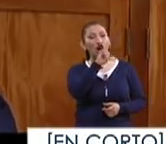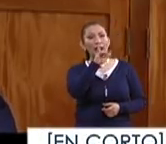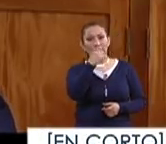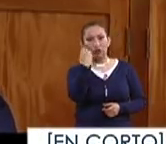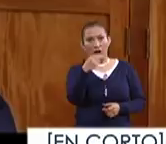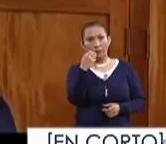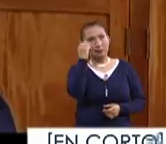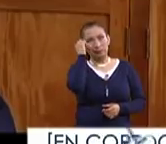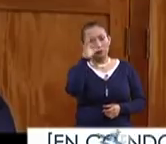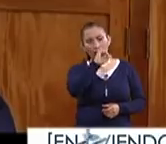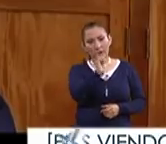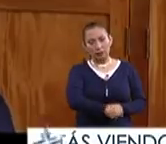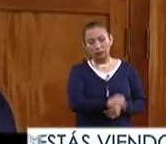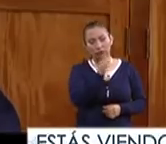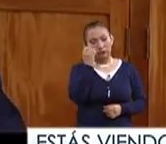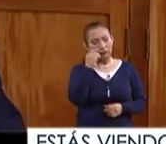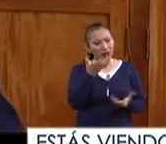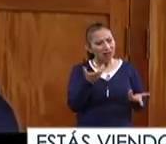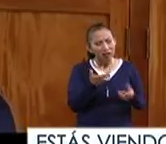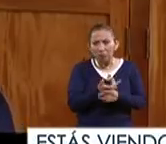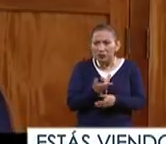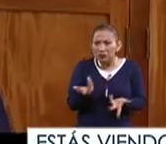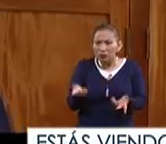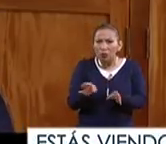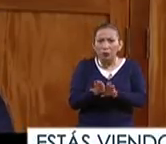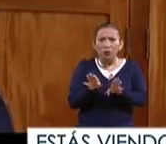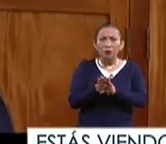que no se me olvida su apellido. ¿Qué pasó?